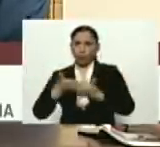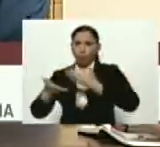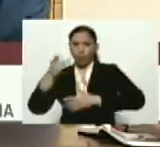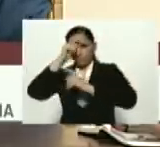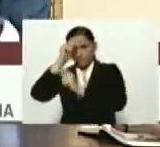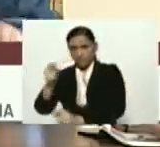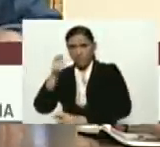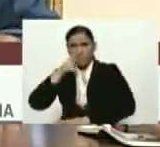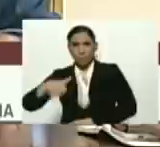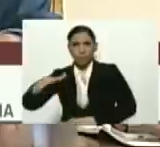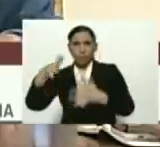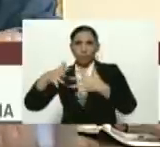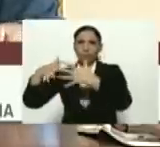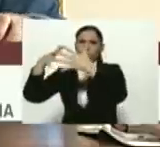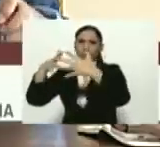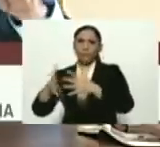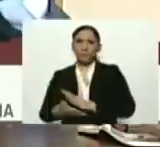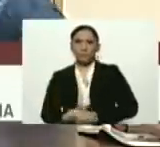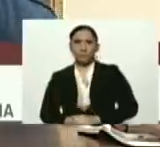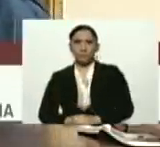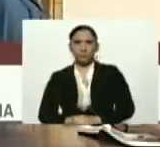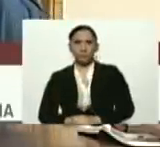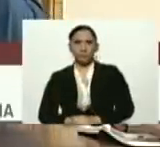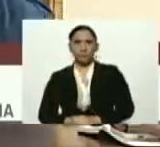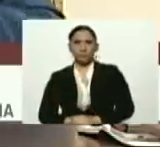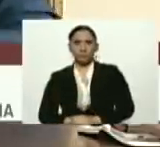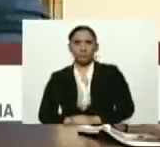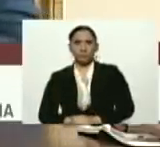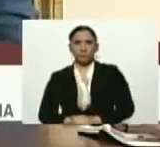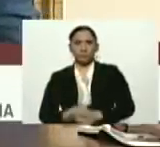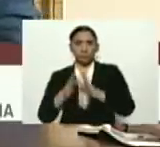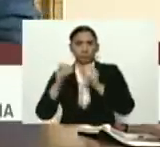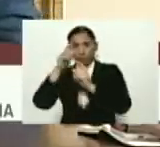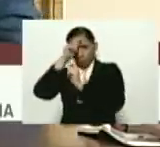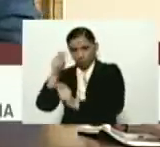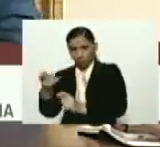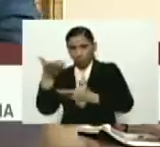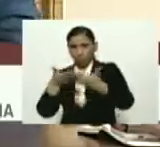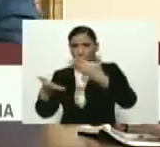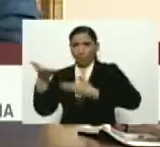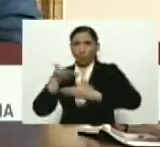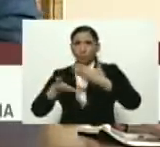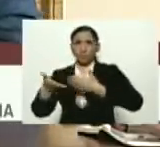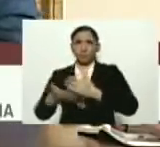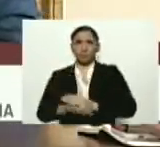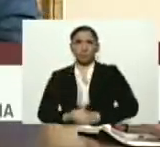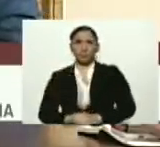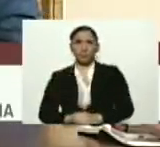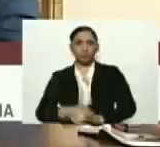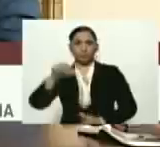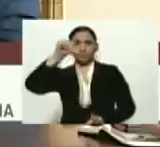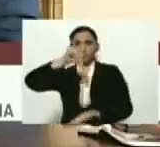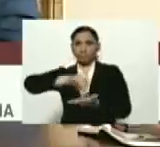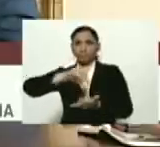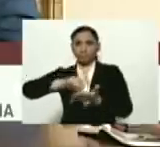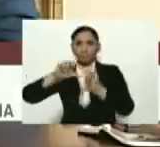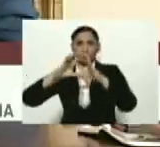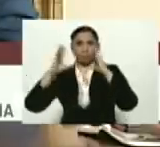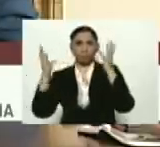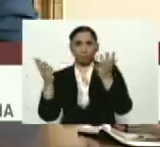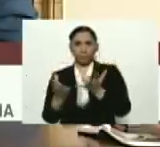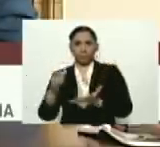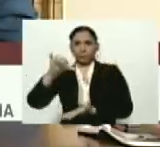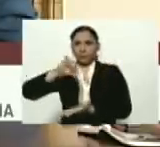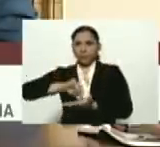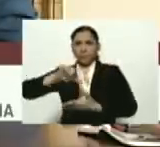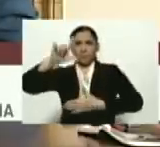pueblo de los Estados Unidos de Norteamérica. Toda la solidaridad. El epicentro del mundo y el